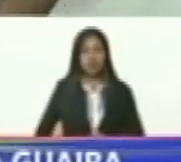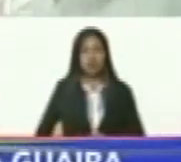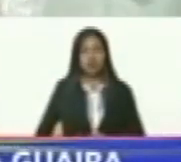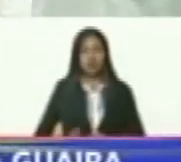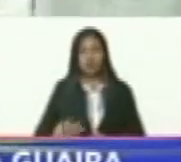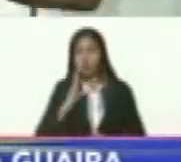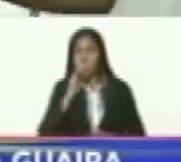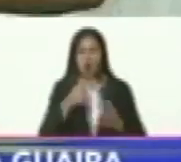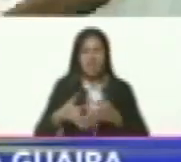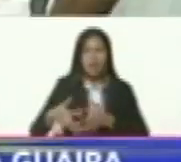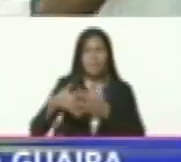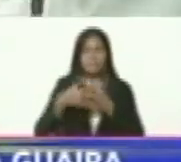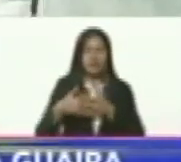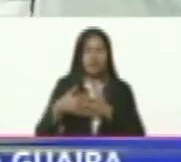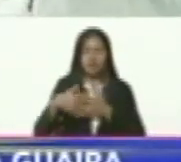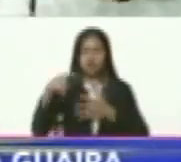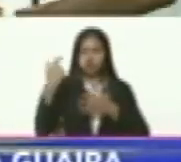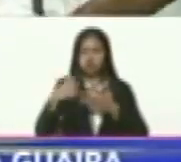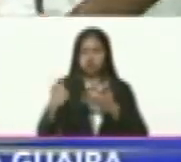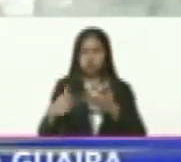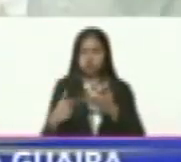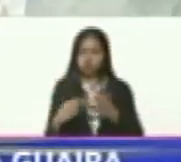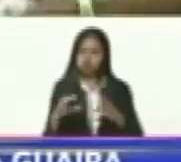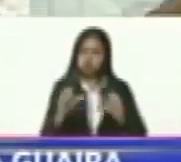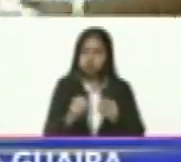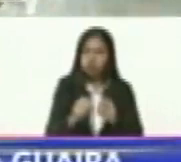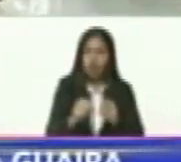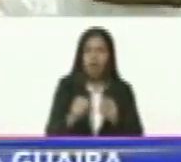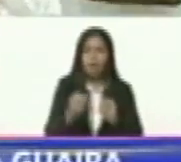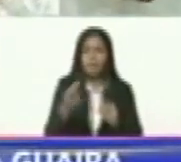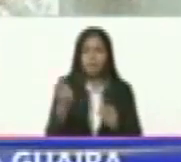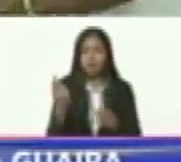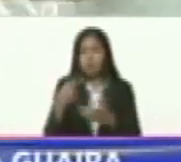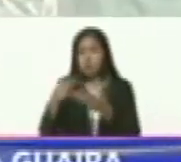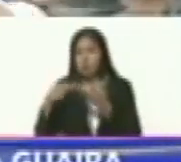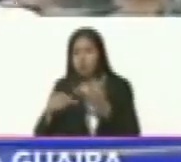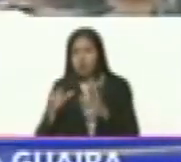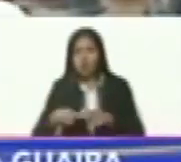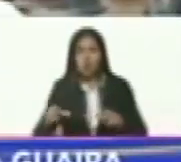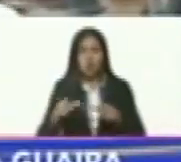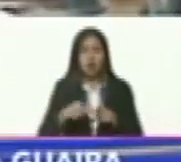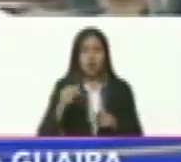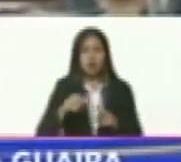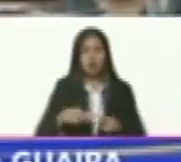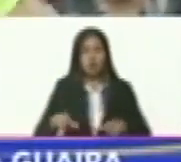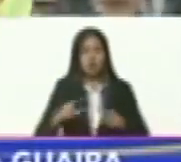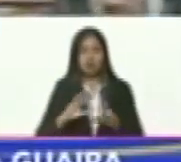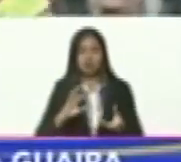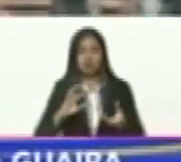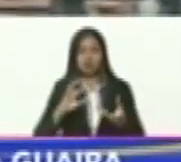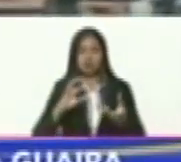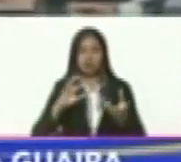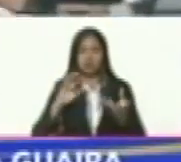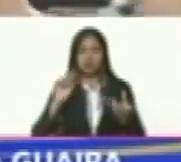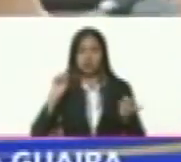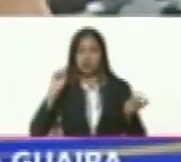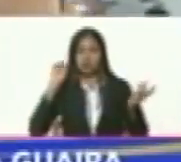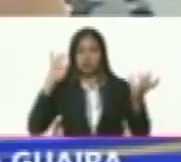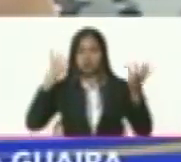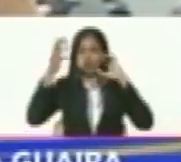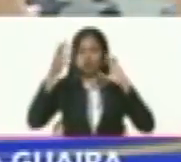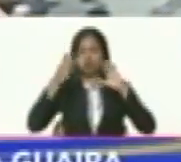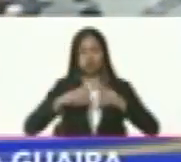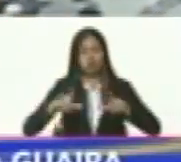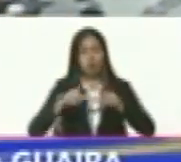imperio, oligarquía o burguesía, venga de donde venga, que nos tuerza el camino que planteó el comandante Chávez